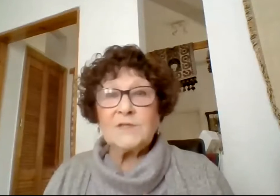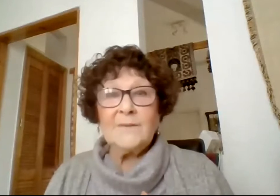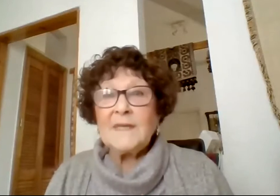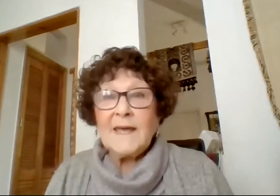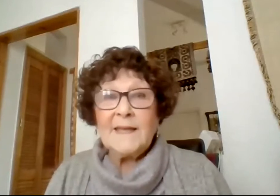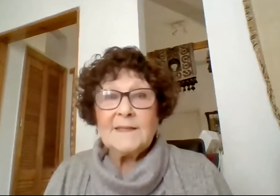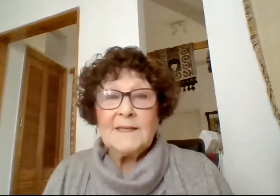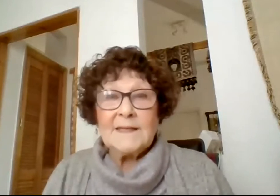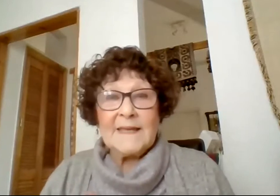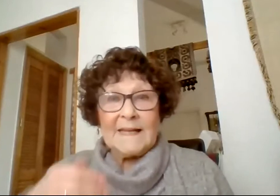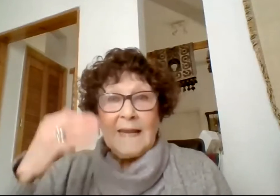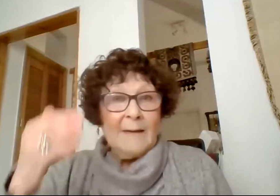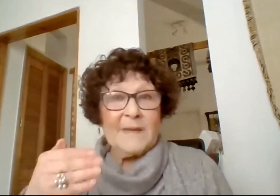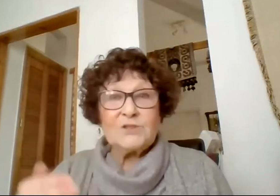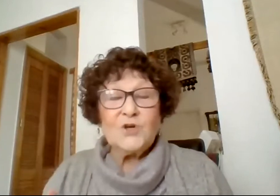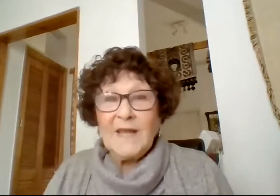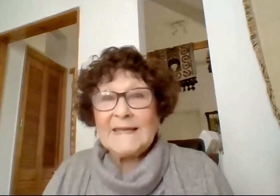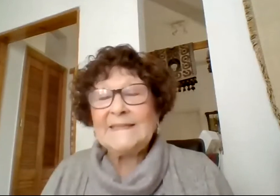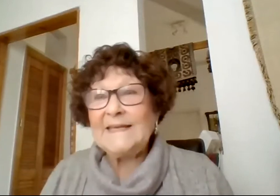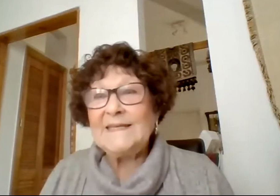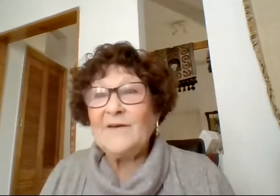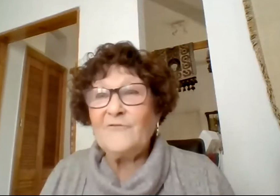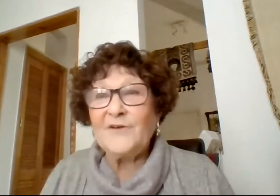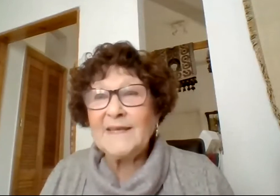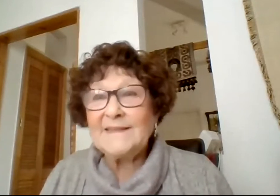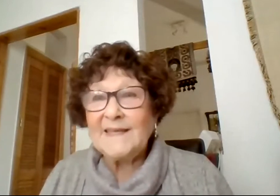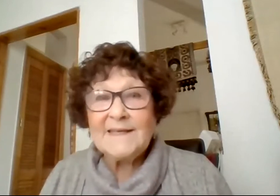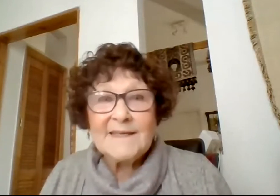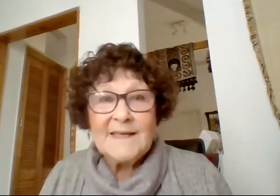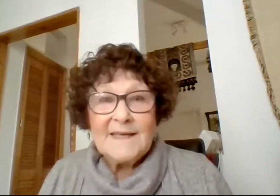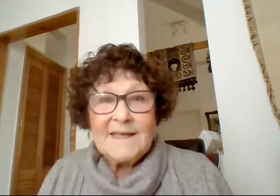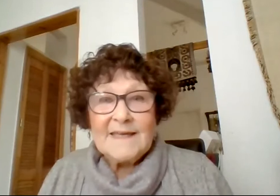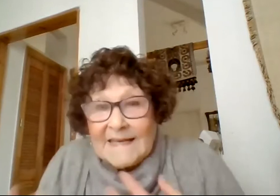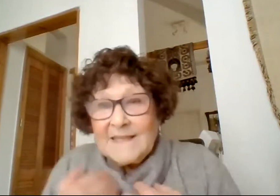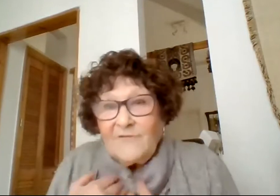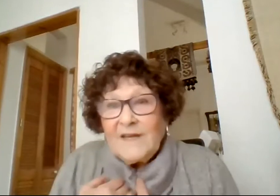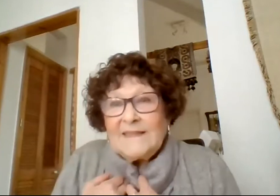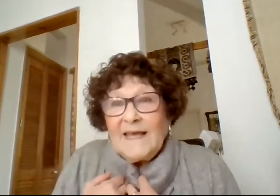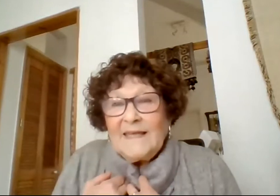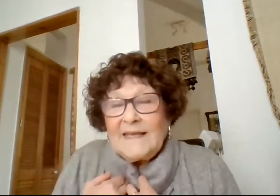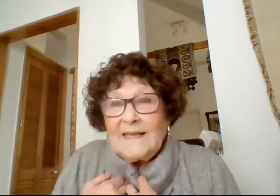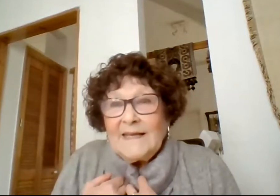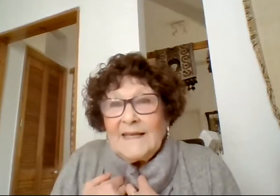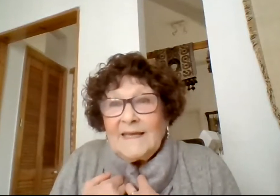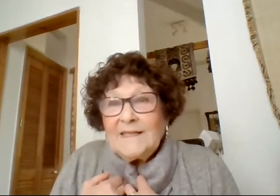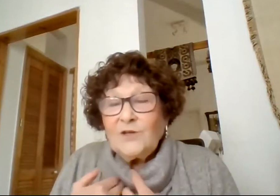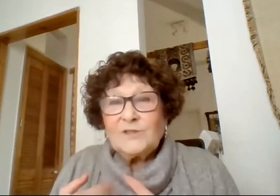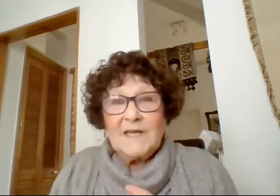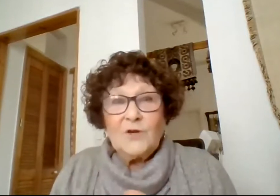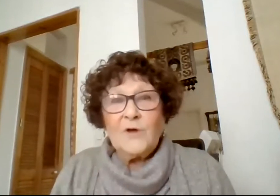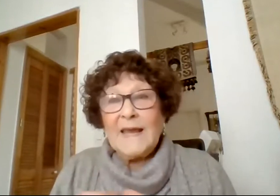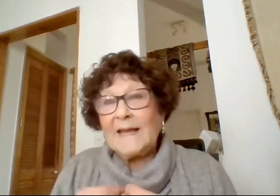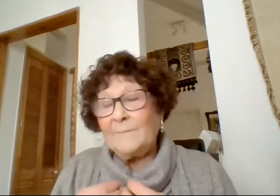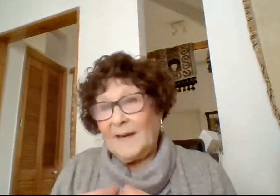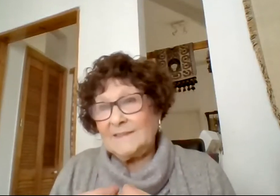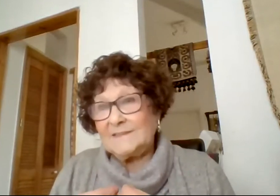no sabía que la persona que tenía enfrente era diferente a él. Entonces